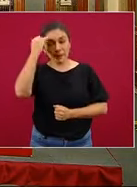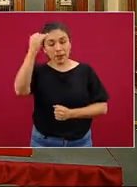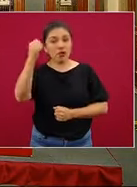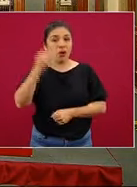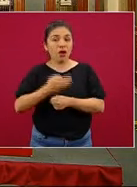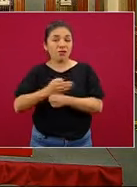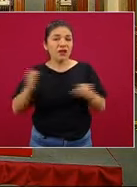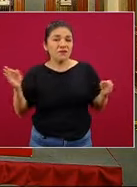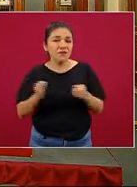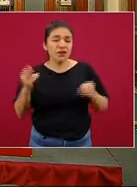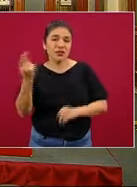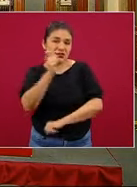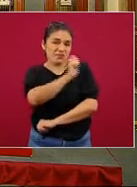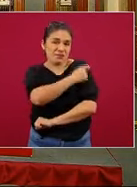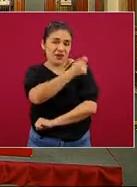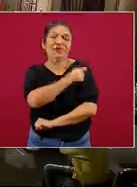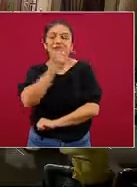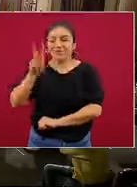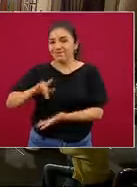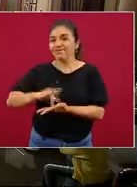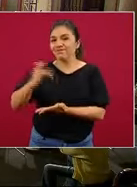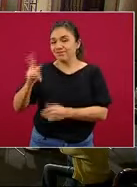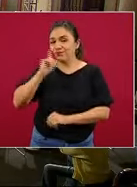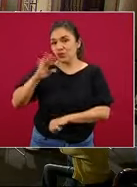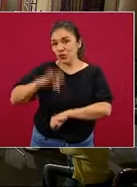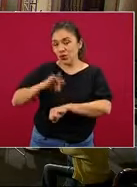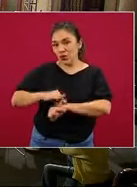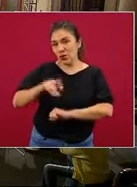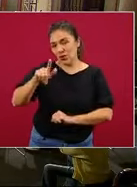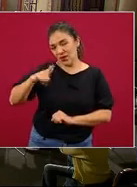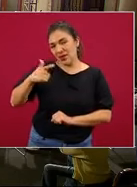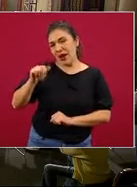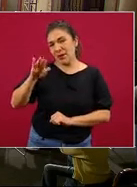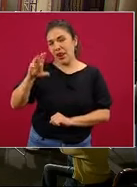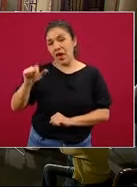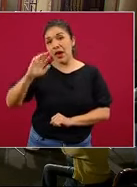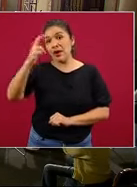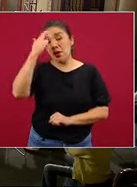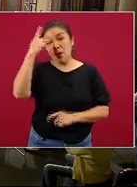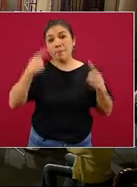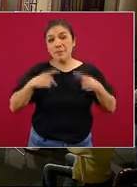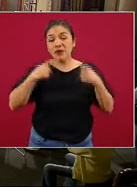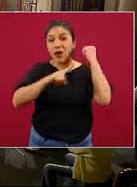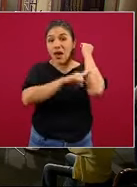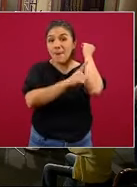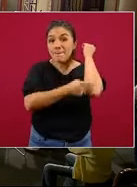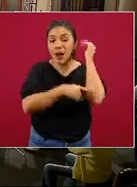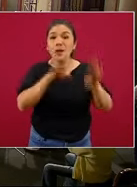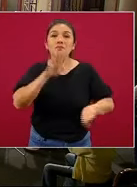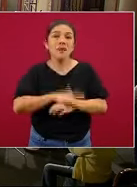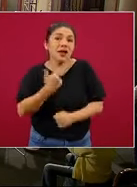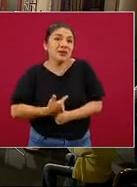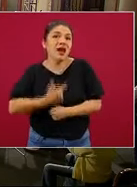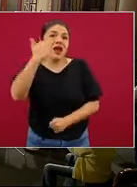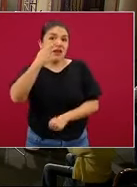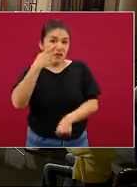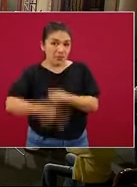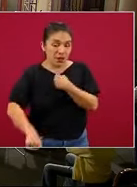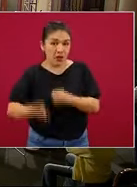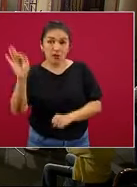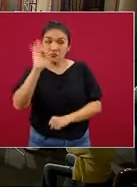la vacuna de influenza. Muchas gracias, doctora Nucamendi. Recordemos, las embarazadas tienen un riesgo mayor que